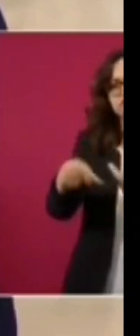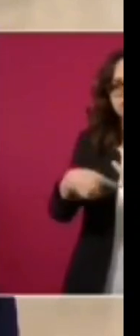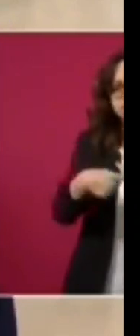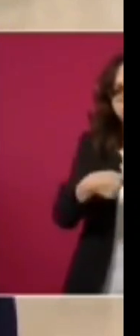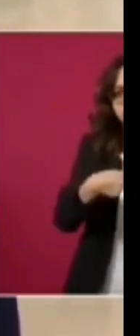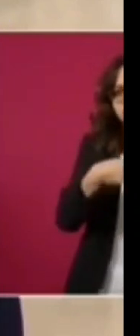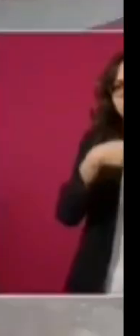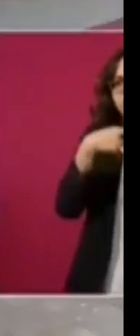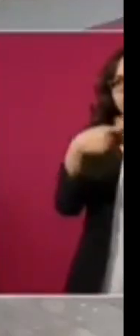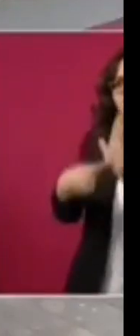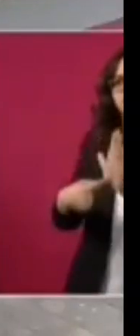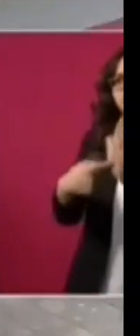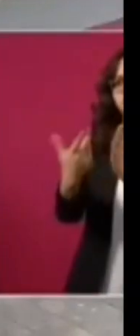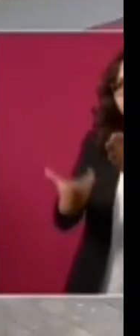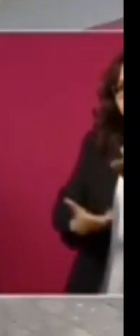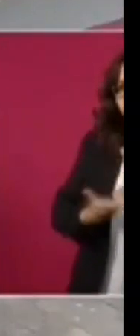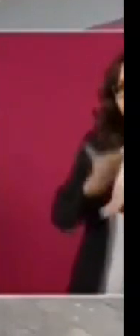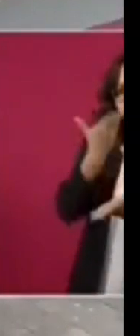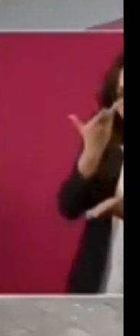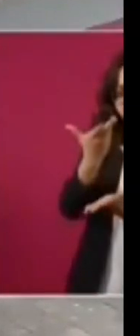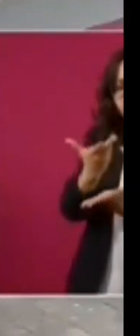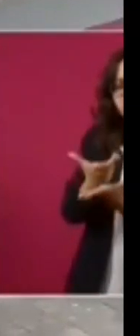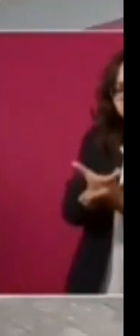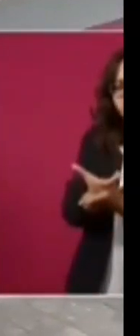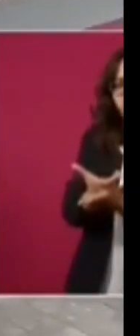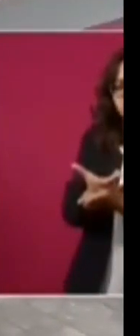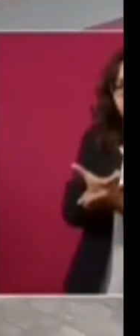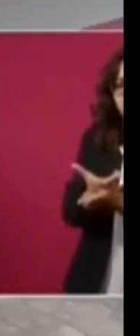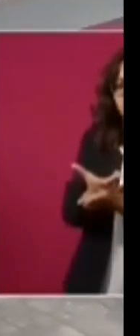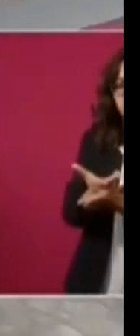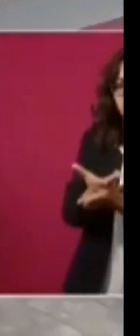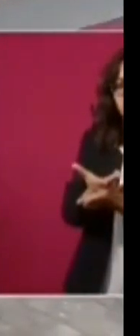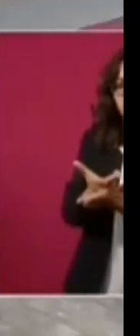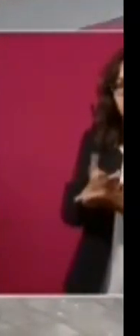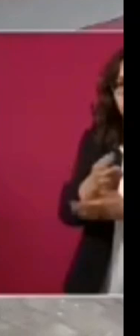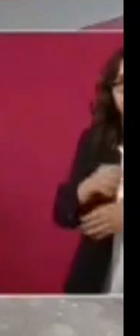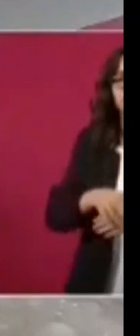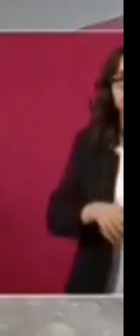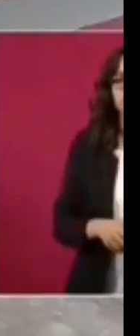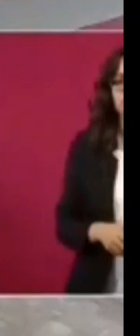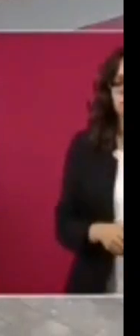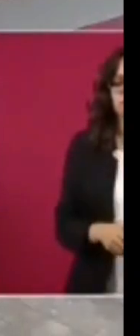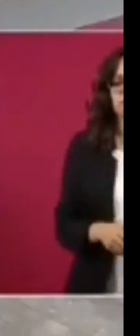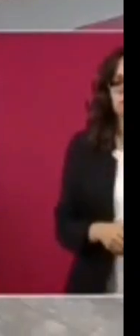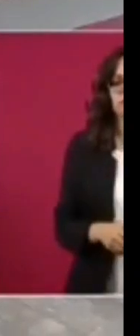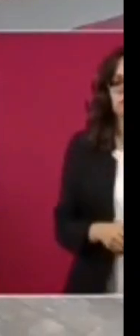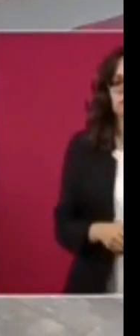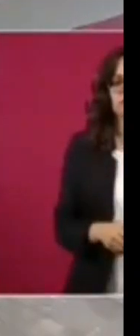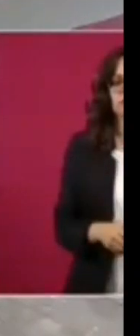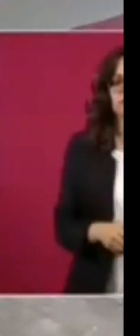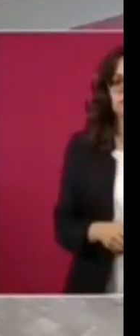en la Asamblea General de las Naciones Unidas.